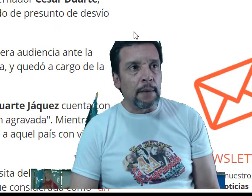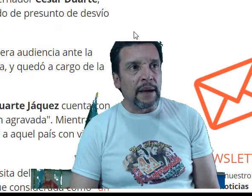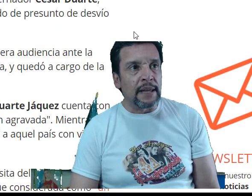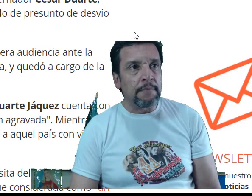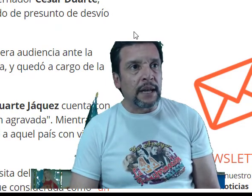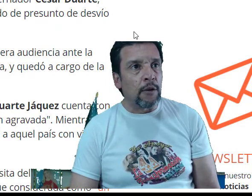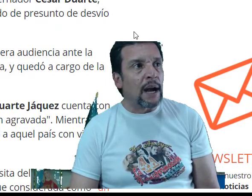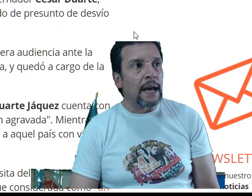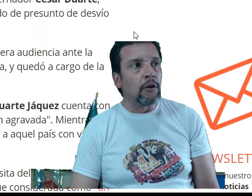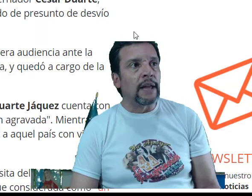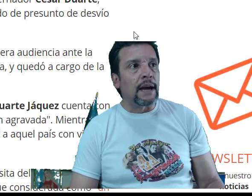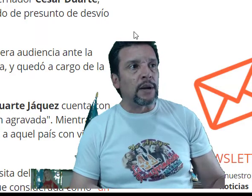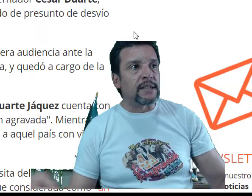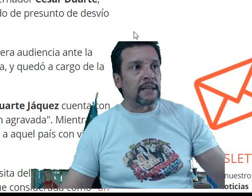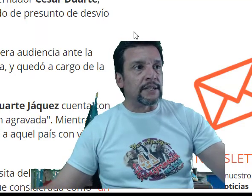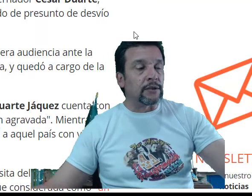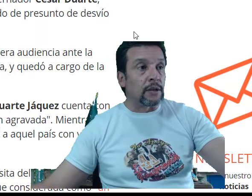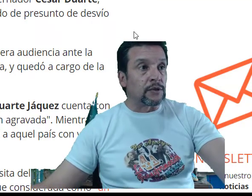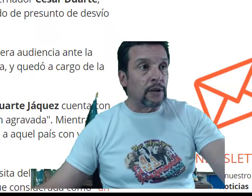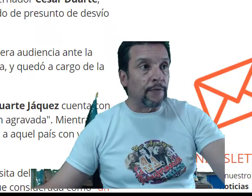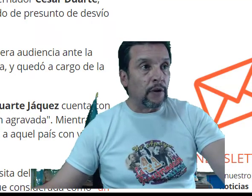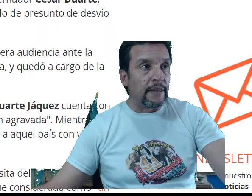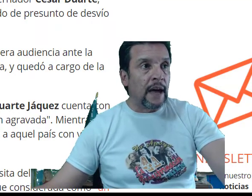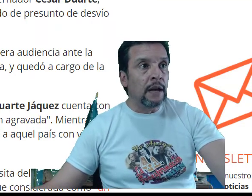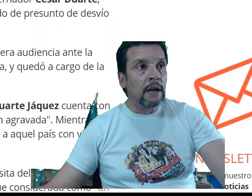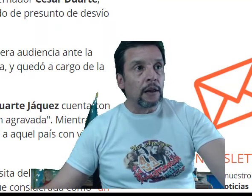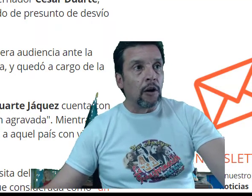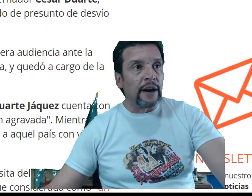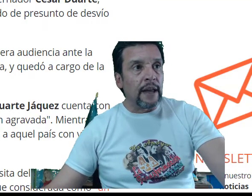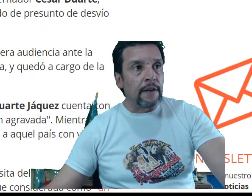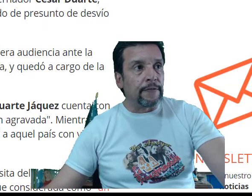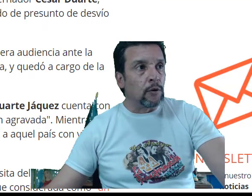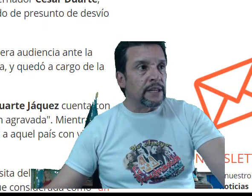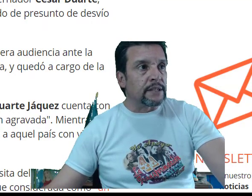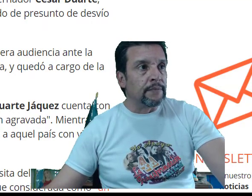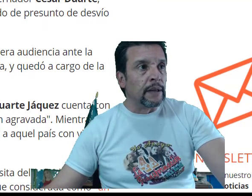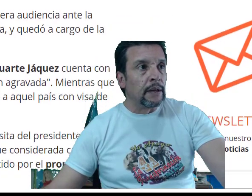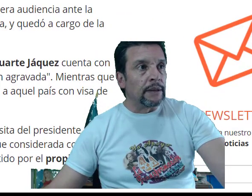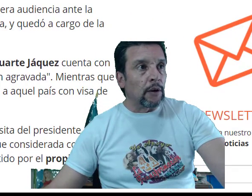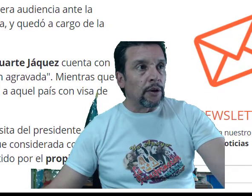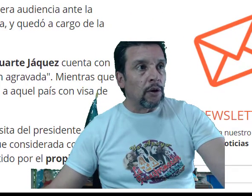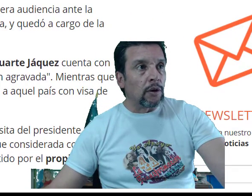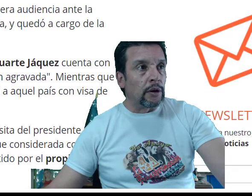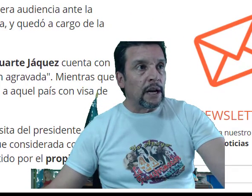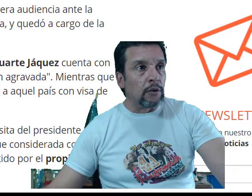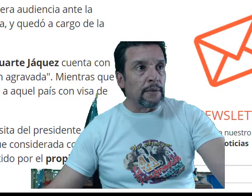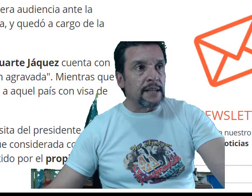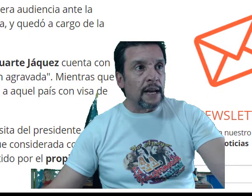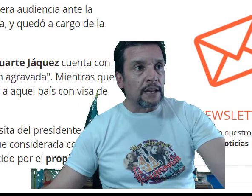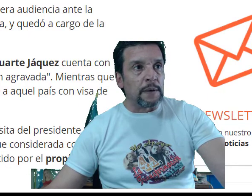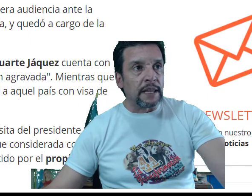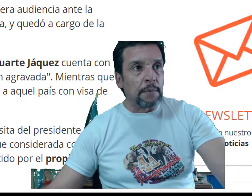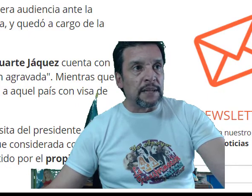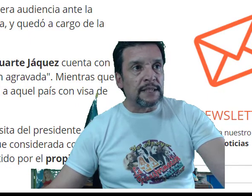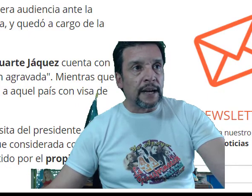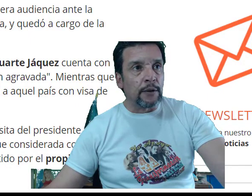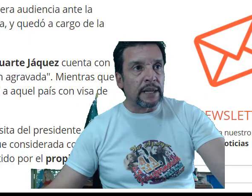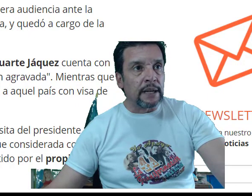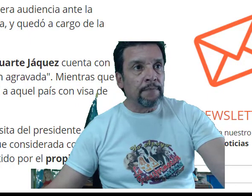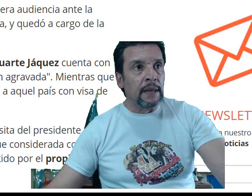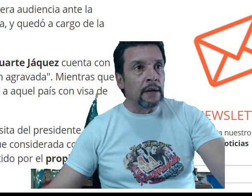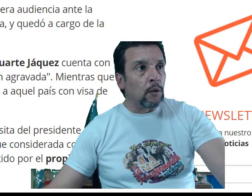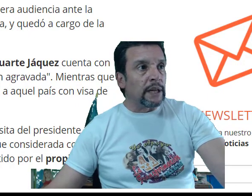debido a la pandemia y quedó a cargo de la juez de Distrito del Sur de Florida, Lauren F. Lewis. De acuerdo con el Universal, el expediente precisa